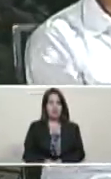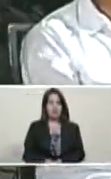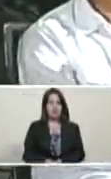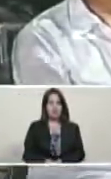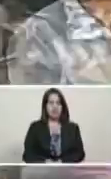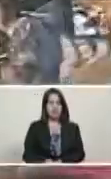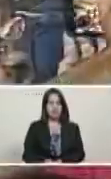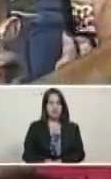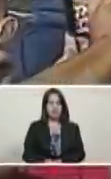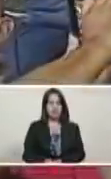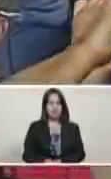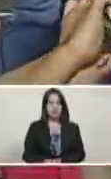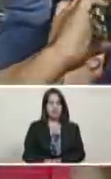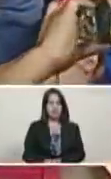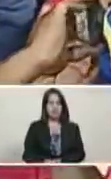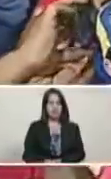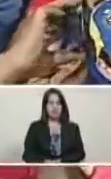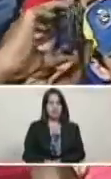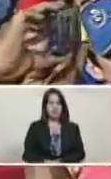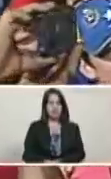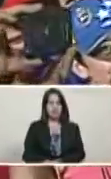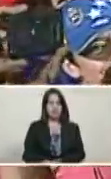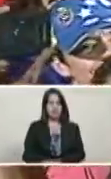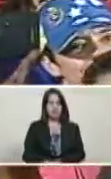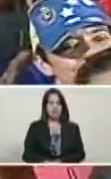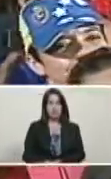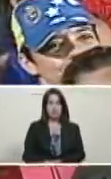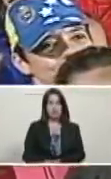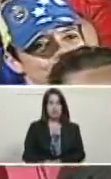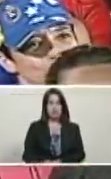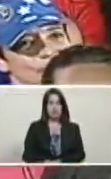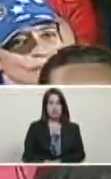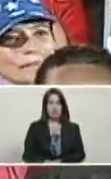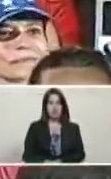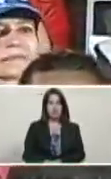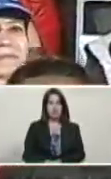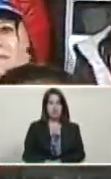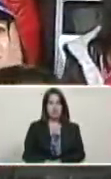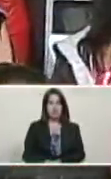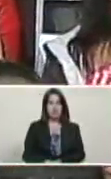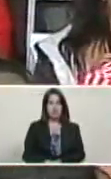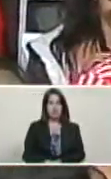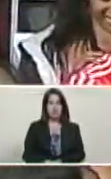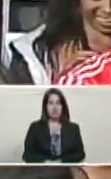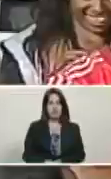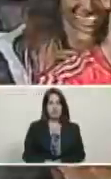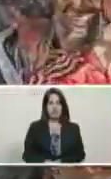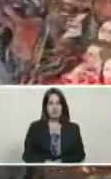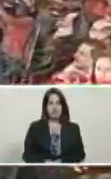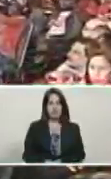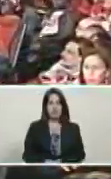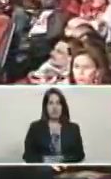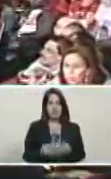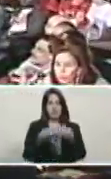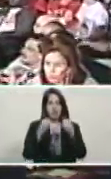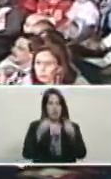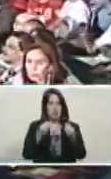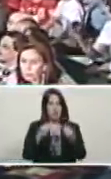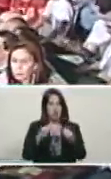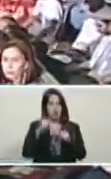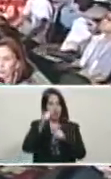hombres y mujeres de todos los espacios hombres y mujeres de todos los espacios de